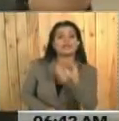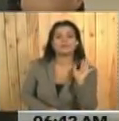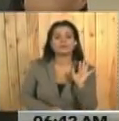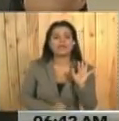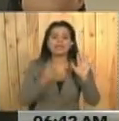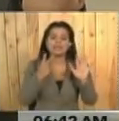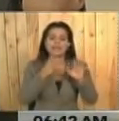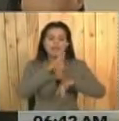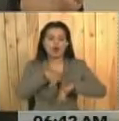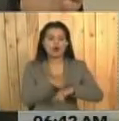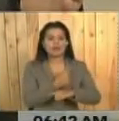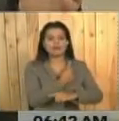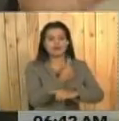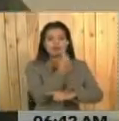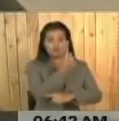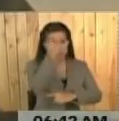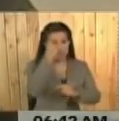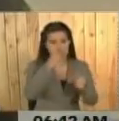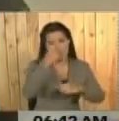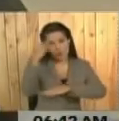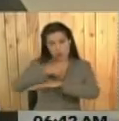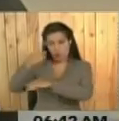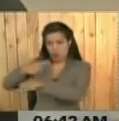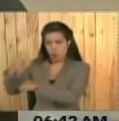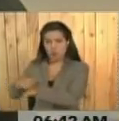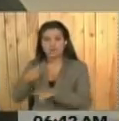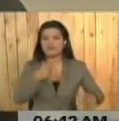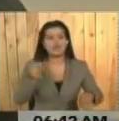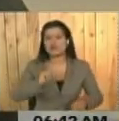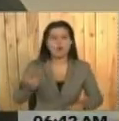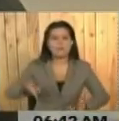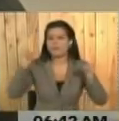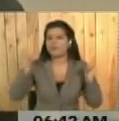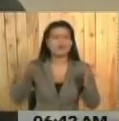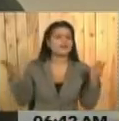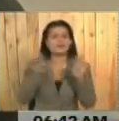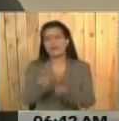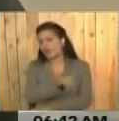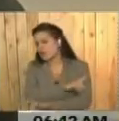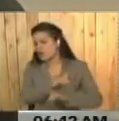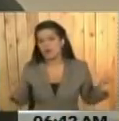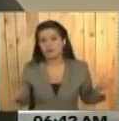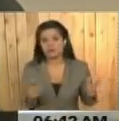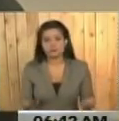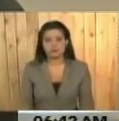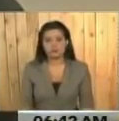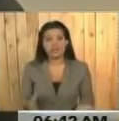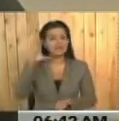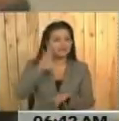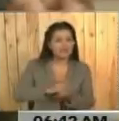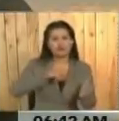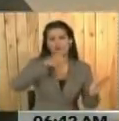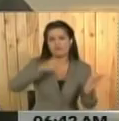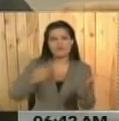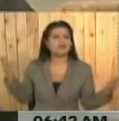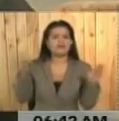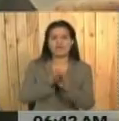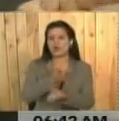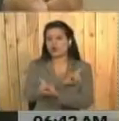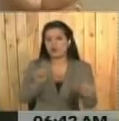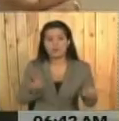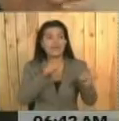por día entiendo y entonces que no van a permitir que cierren no van a permitir que cierren los centros de recolección hablando